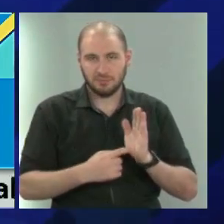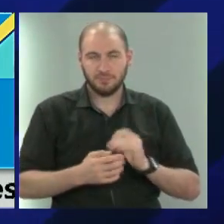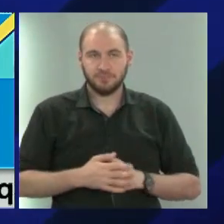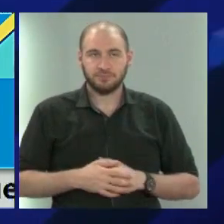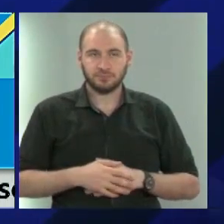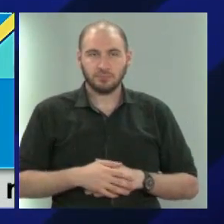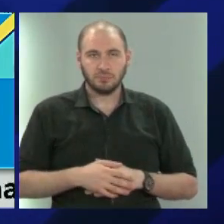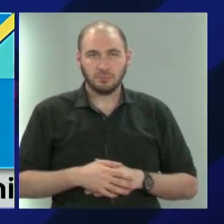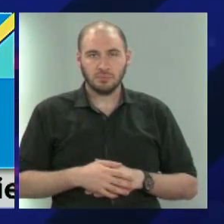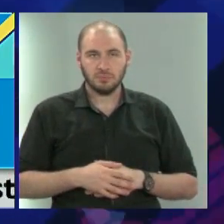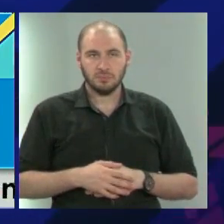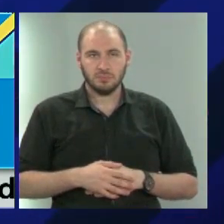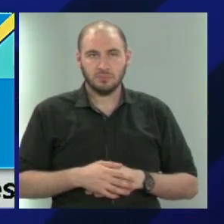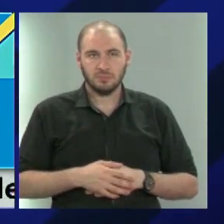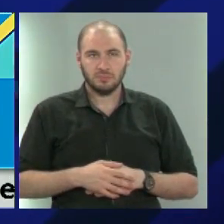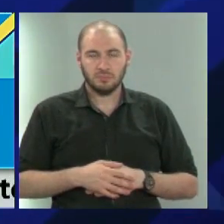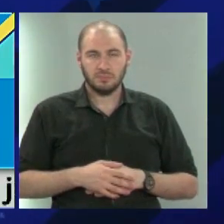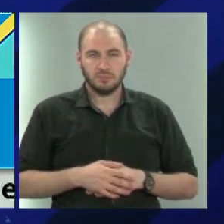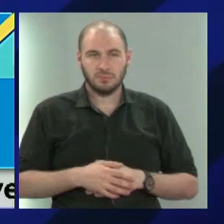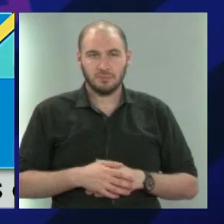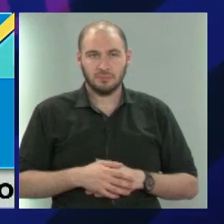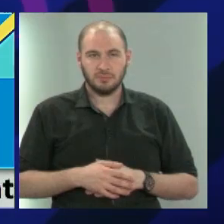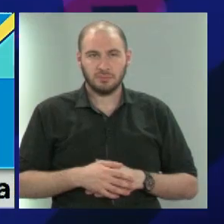Yo no voy a